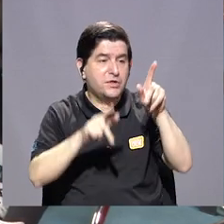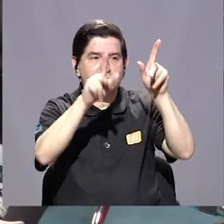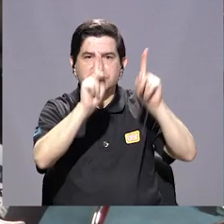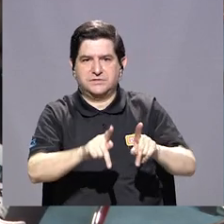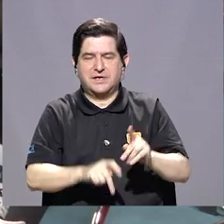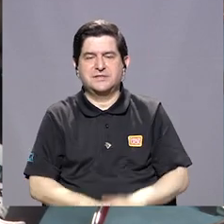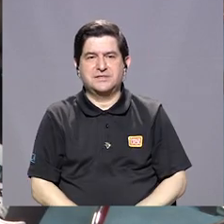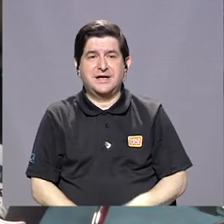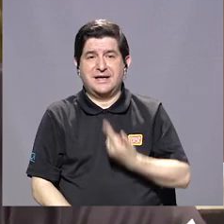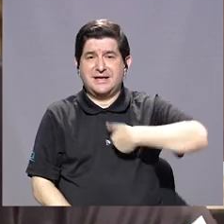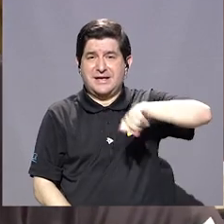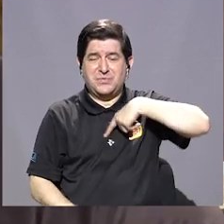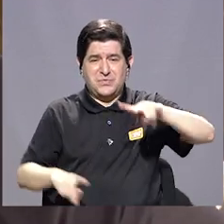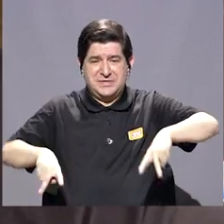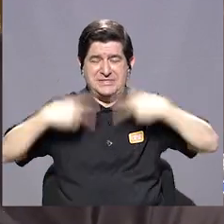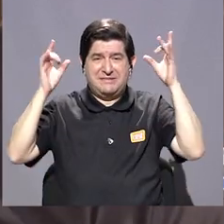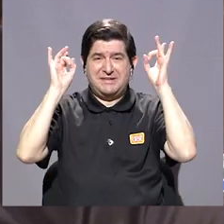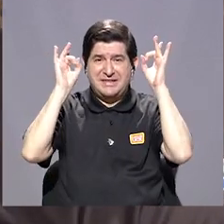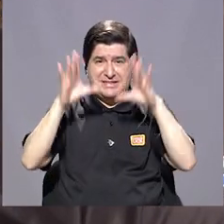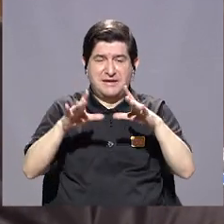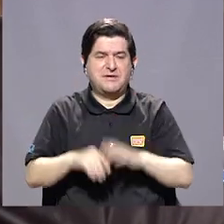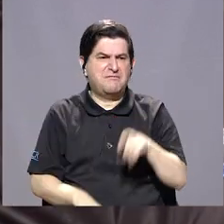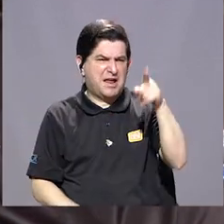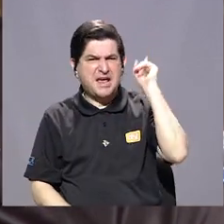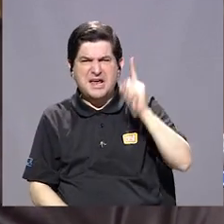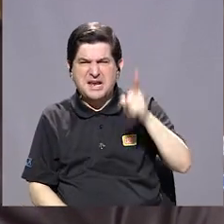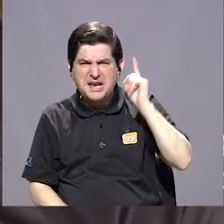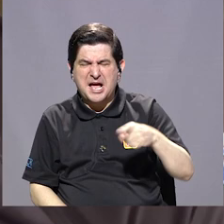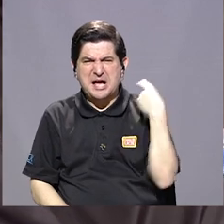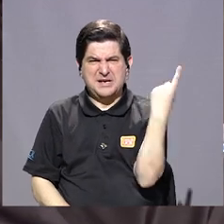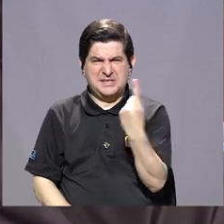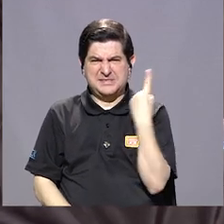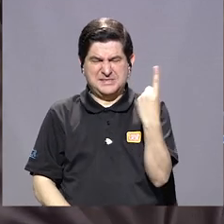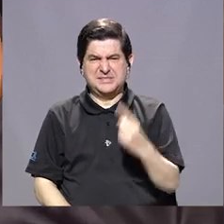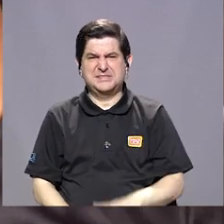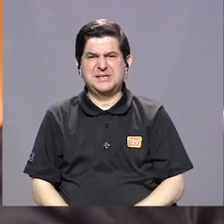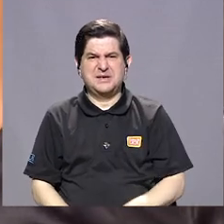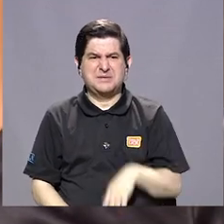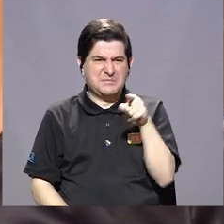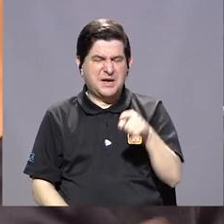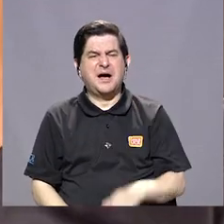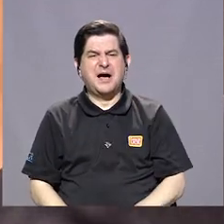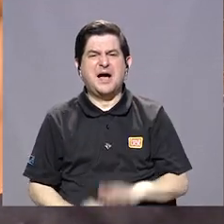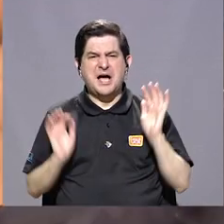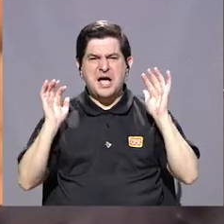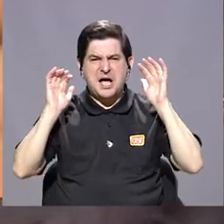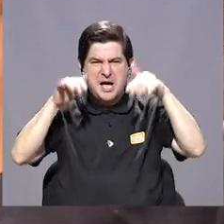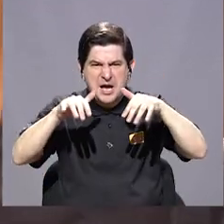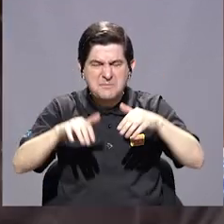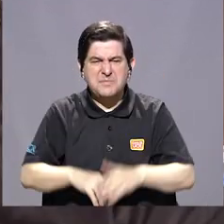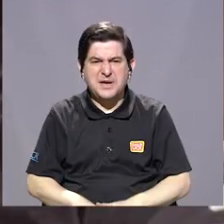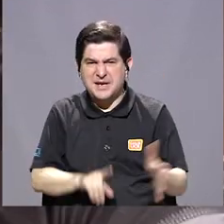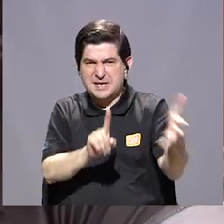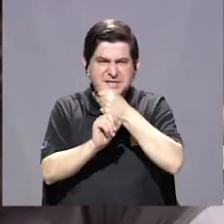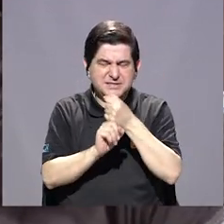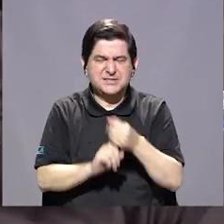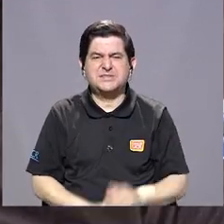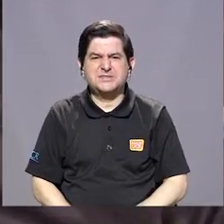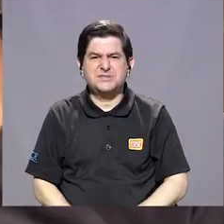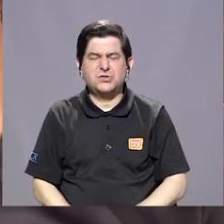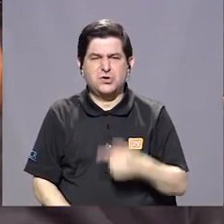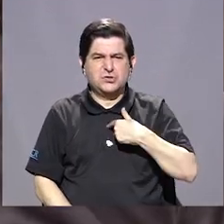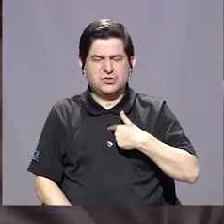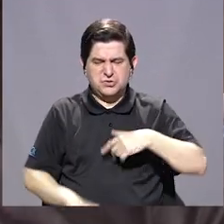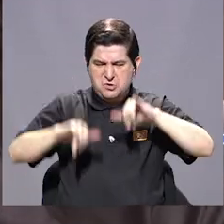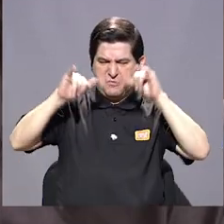nos iba a hacer la vida miserable. Él me amenazaba todo el tiempo con que me iba a echar migración, que él se iba a dejar el bebé y que me iba a mandar a Costa